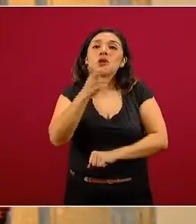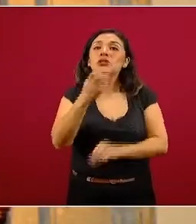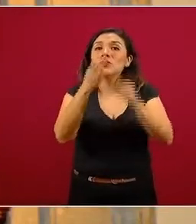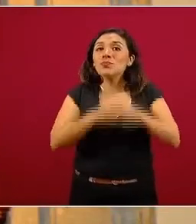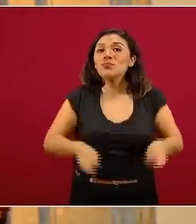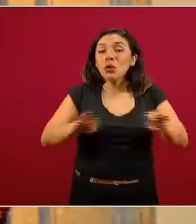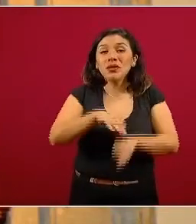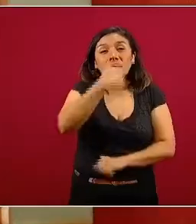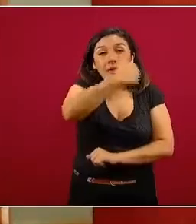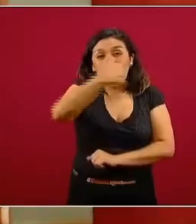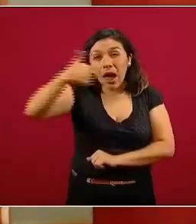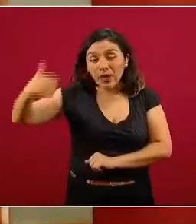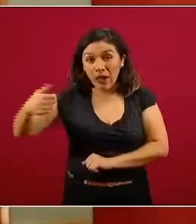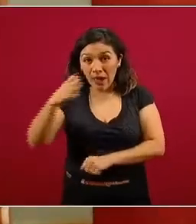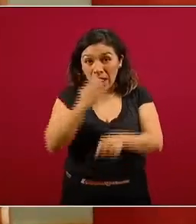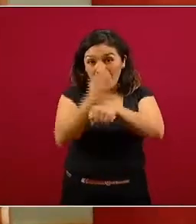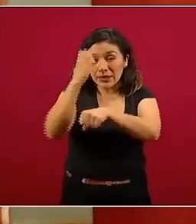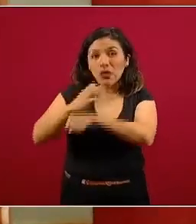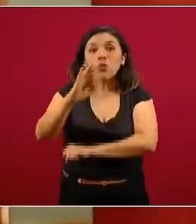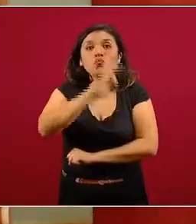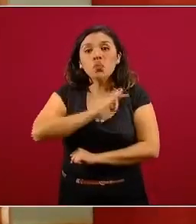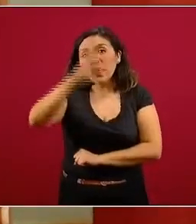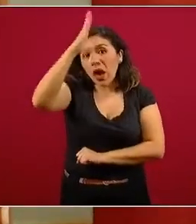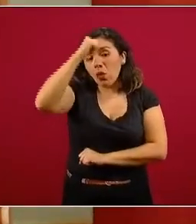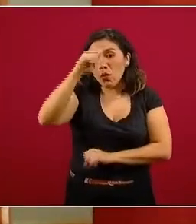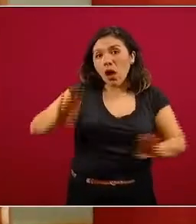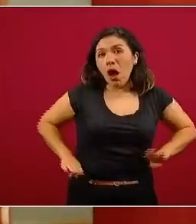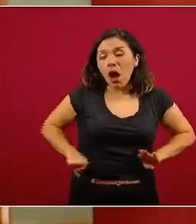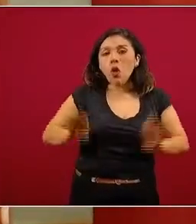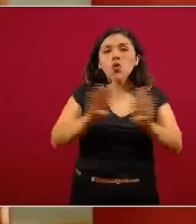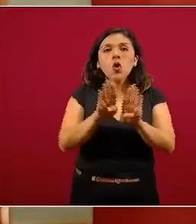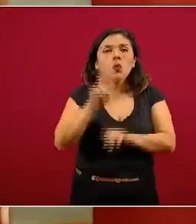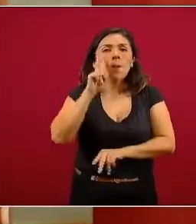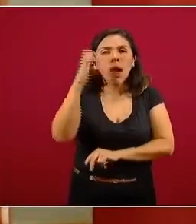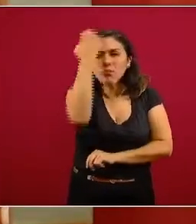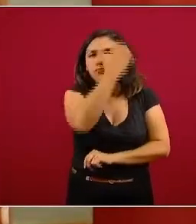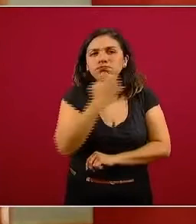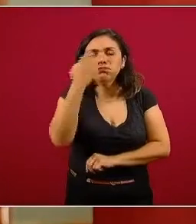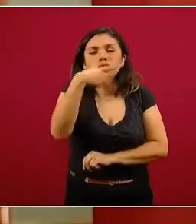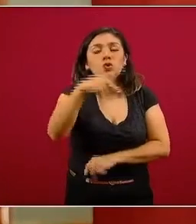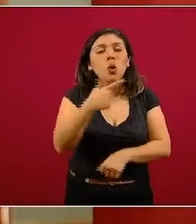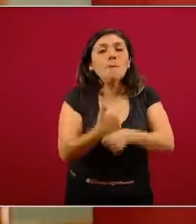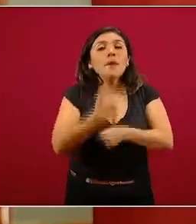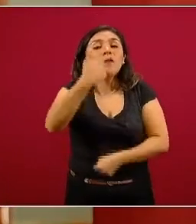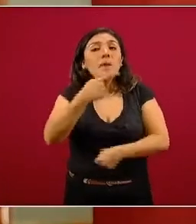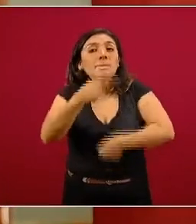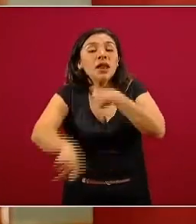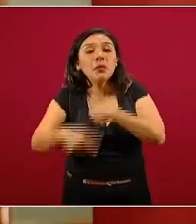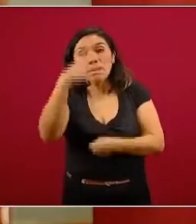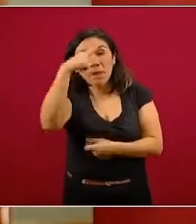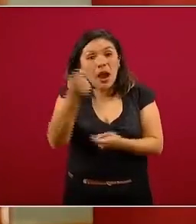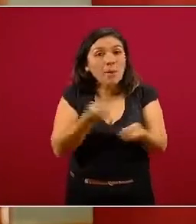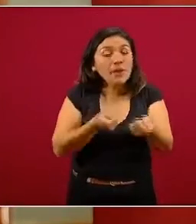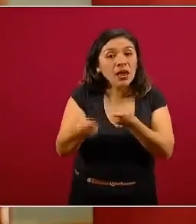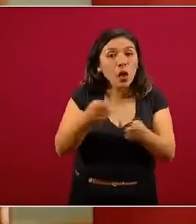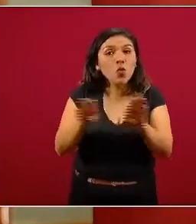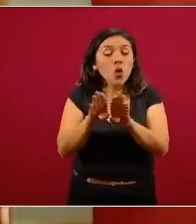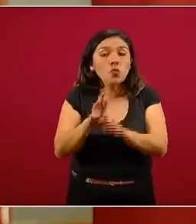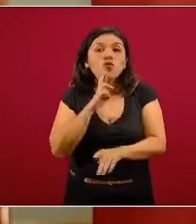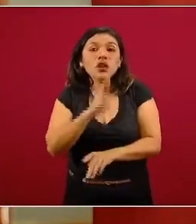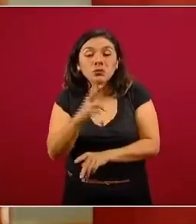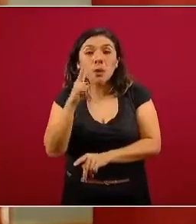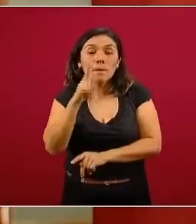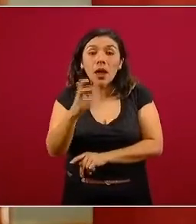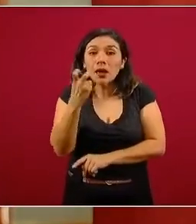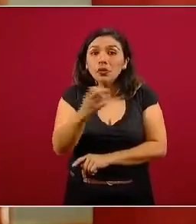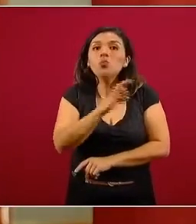de que cada una pueda tener un modelo y una evaluación de su riesgo para, en la medida de este resultado,